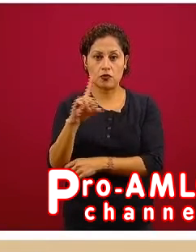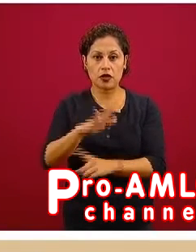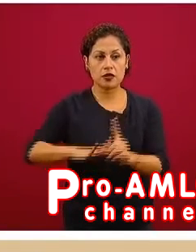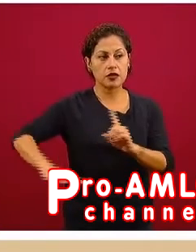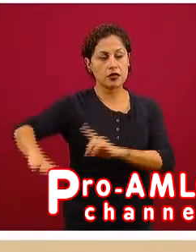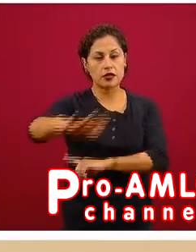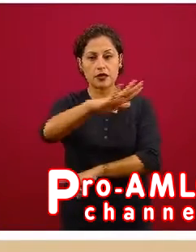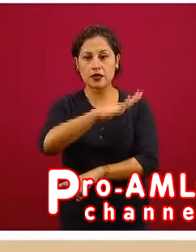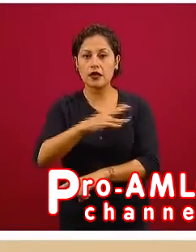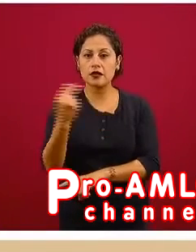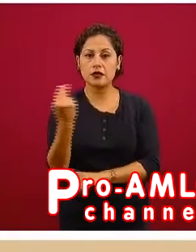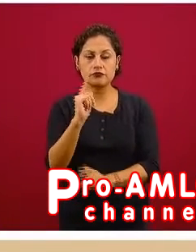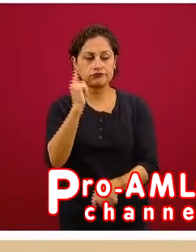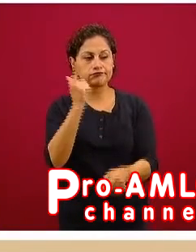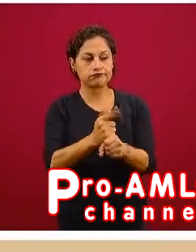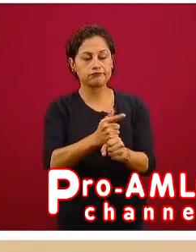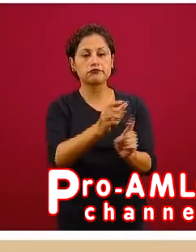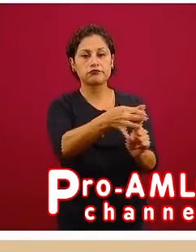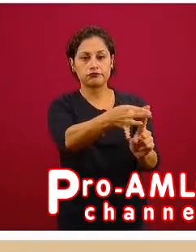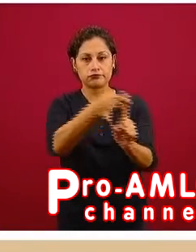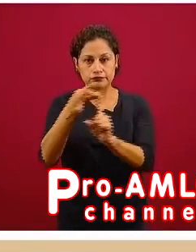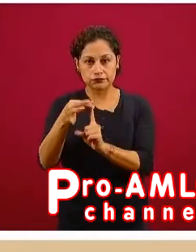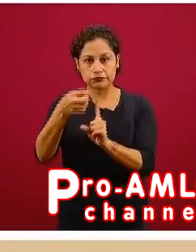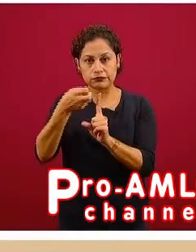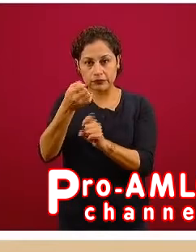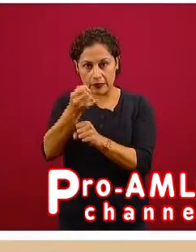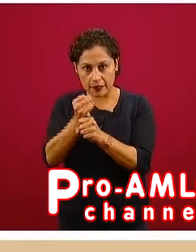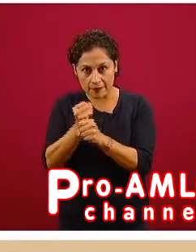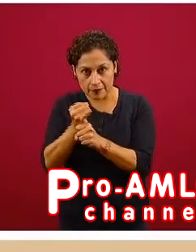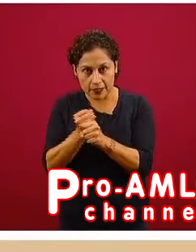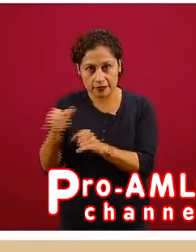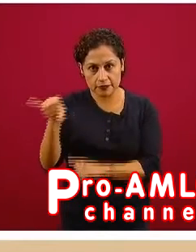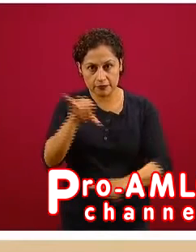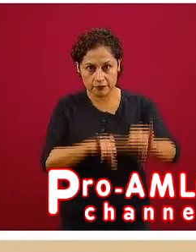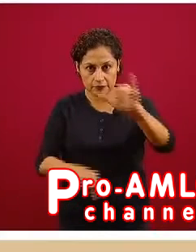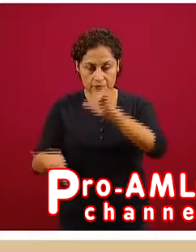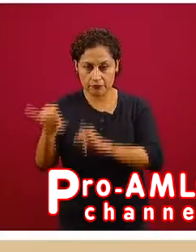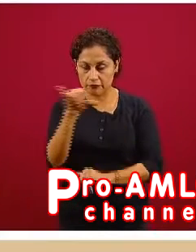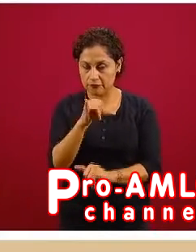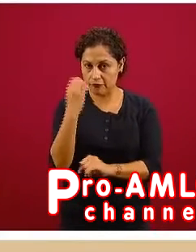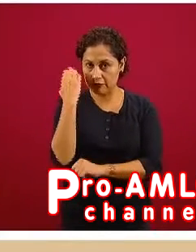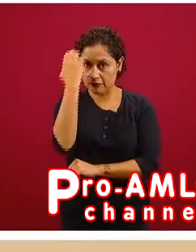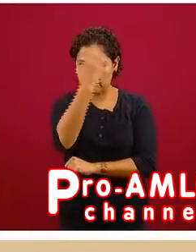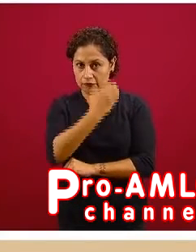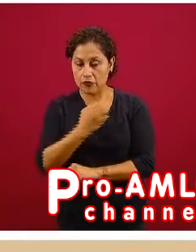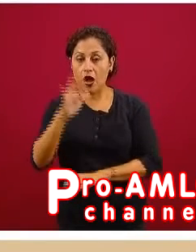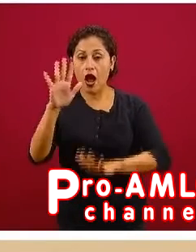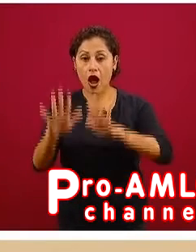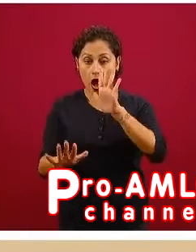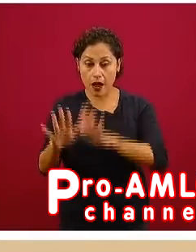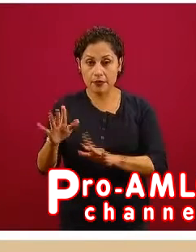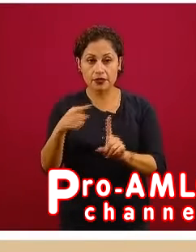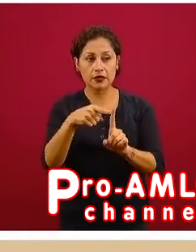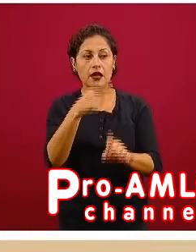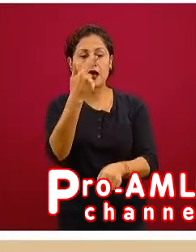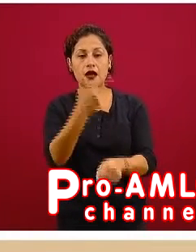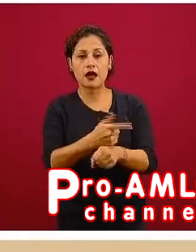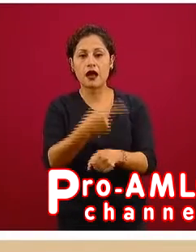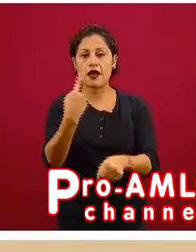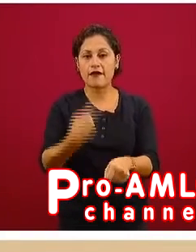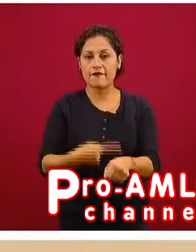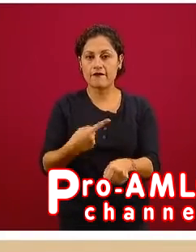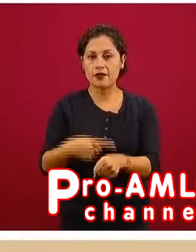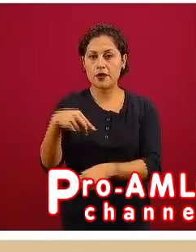por laboratorio. Una proporción importante de ellos y ellas serán neumonías causadas por el virus